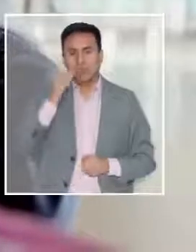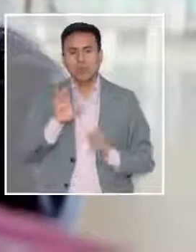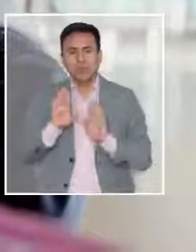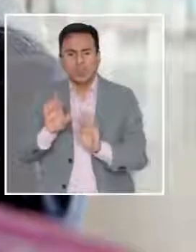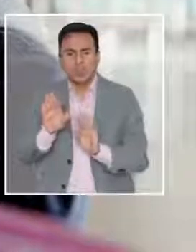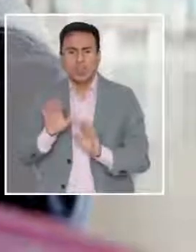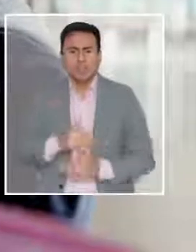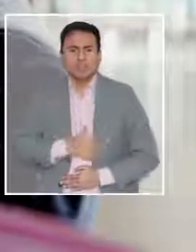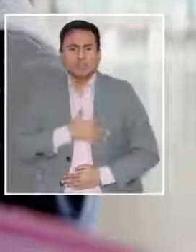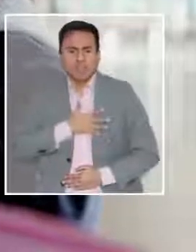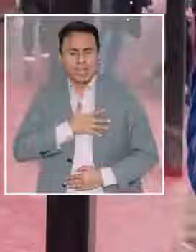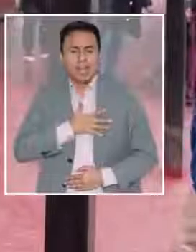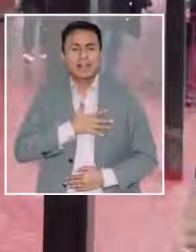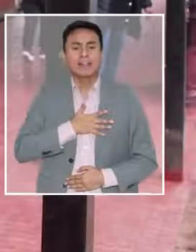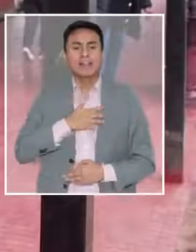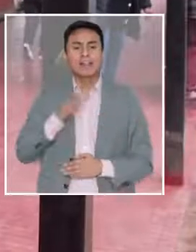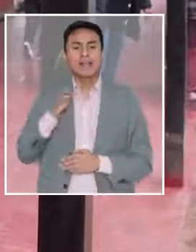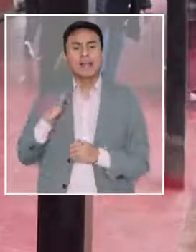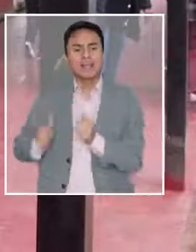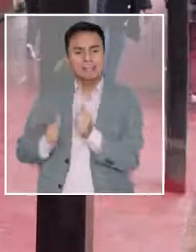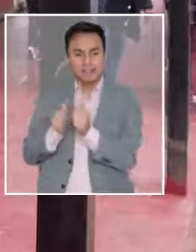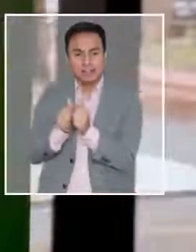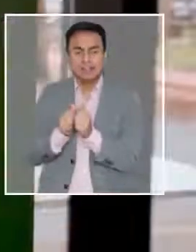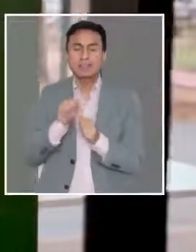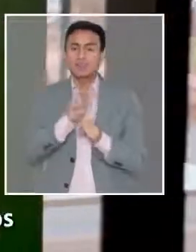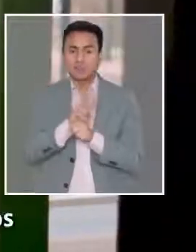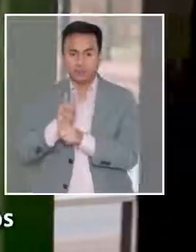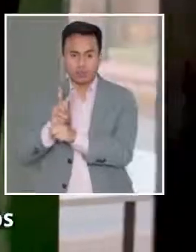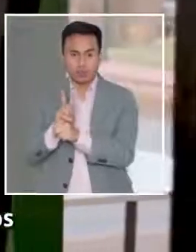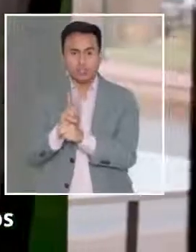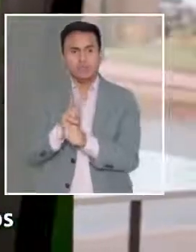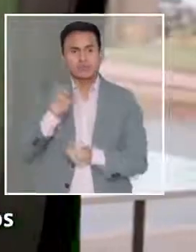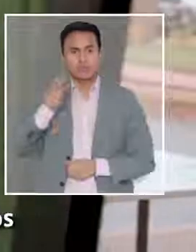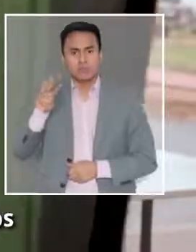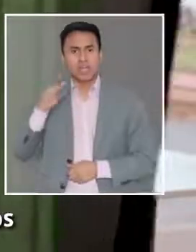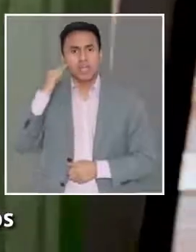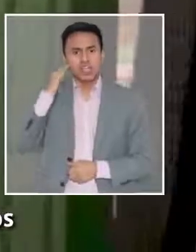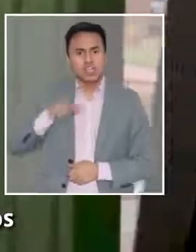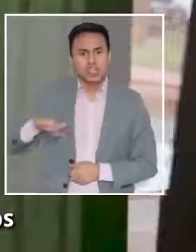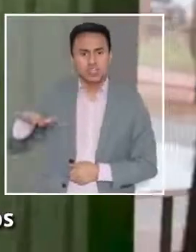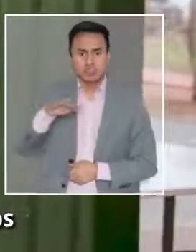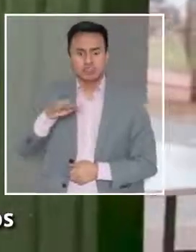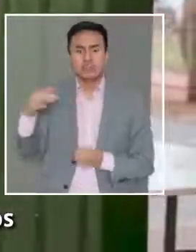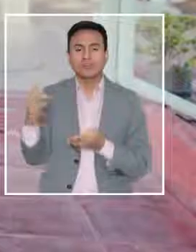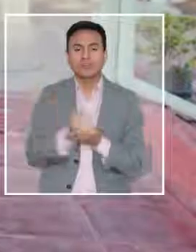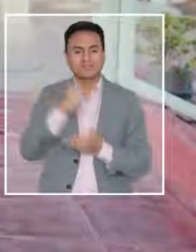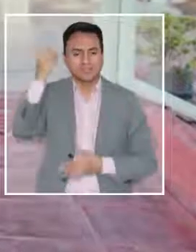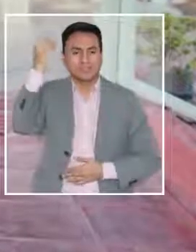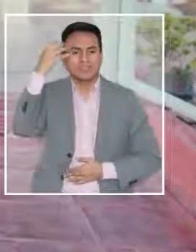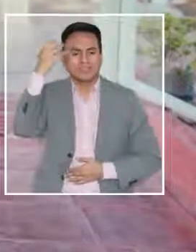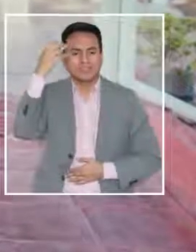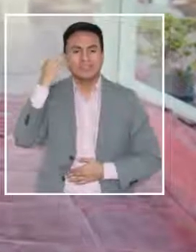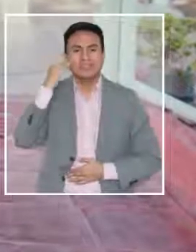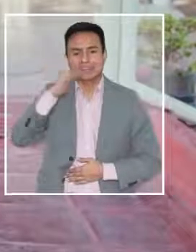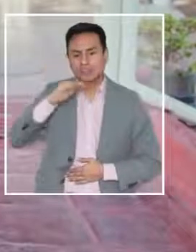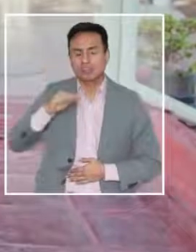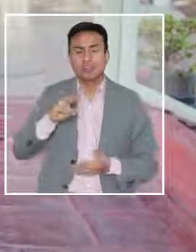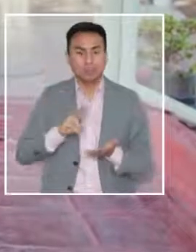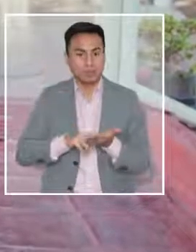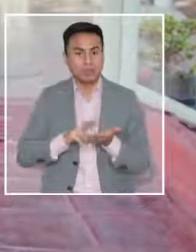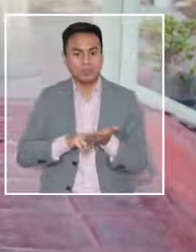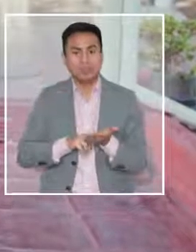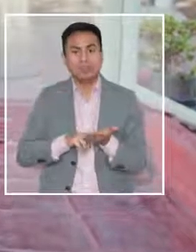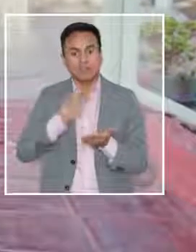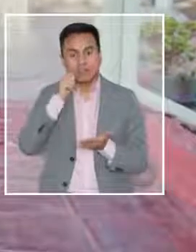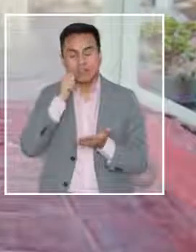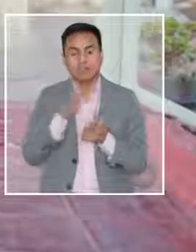Preocuparnos de la contención emocional tanto de los asistentes, de los profesores, de los apoderados, de los niños, para lograr los aprendizajes de los